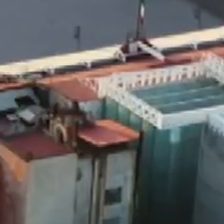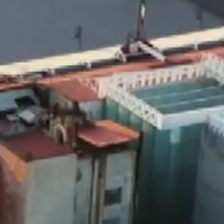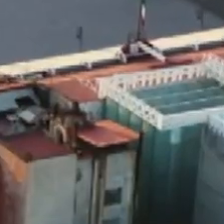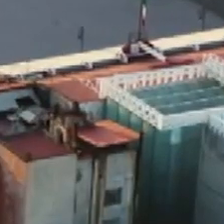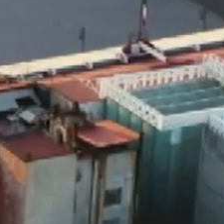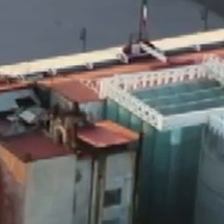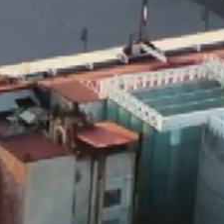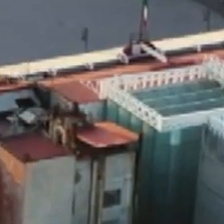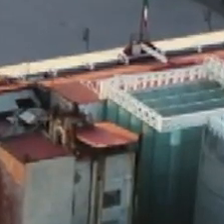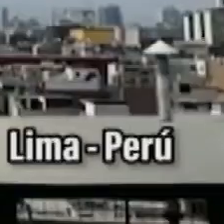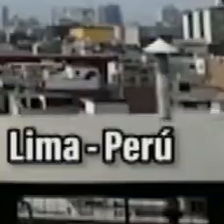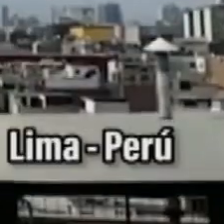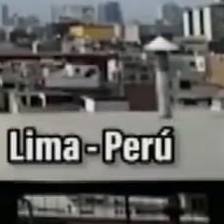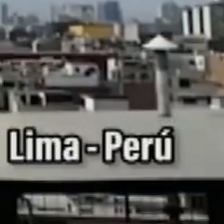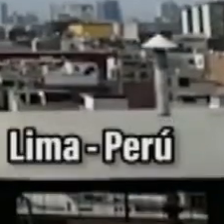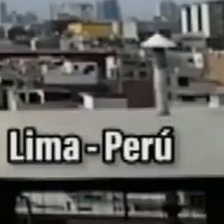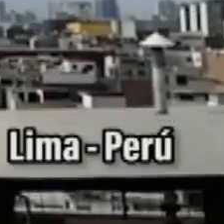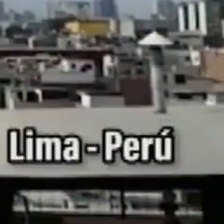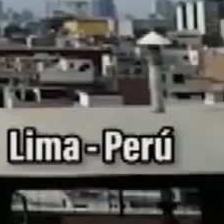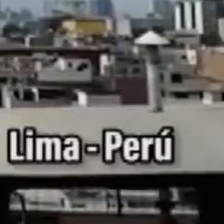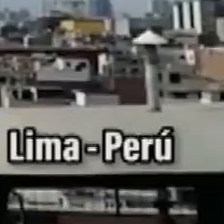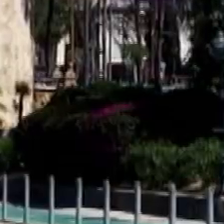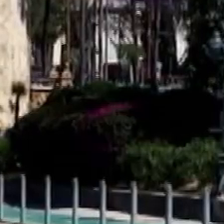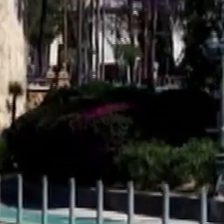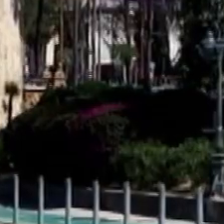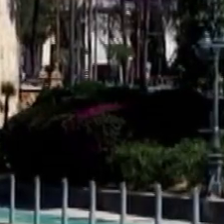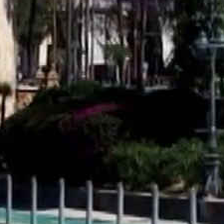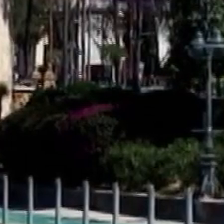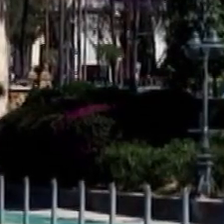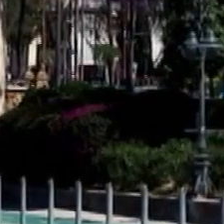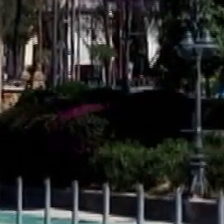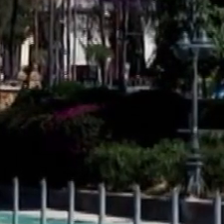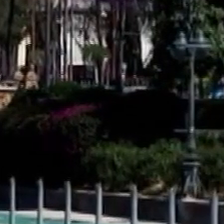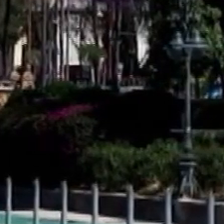Mi ciudad se siente diferente.